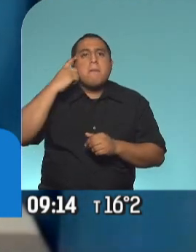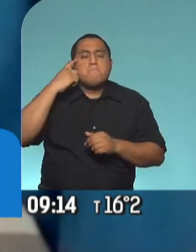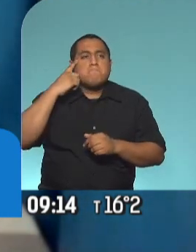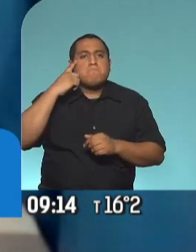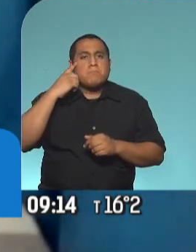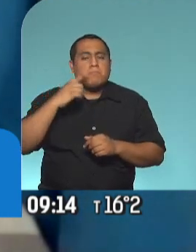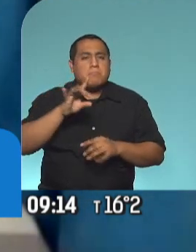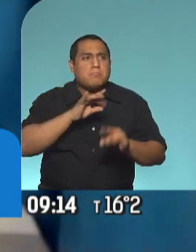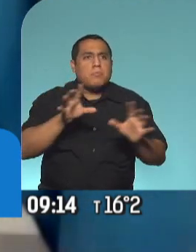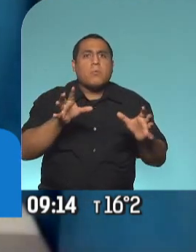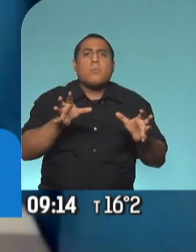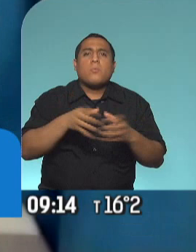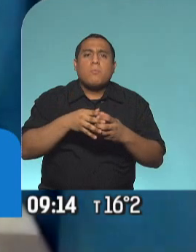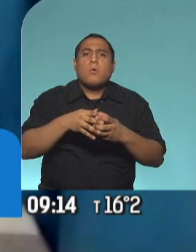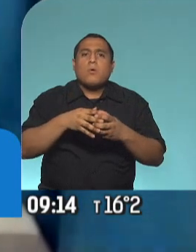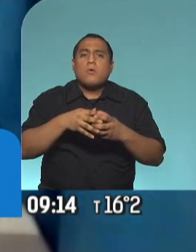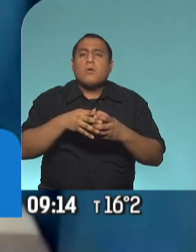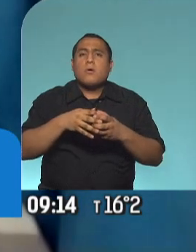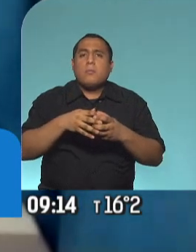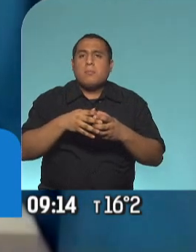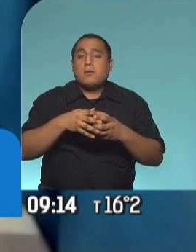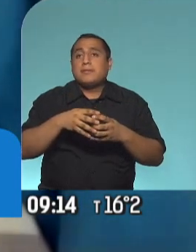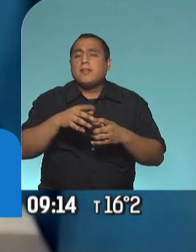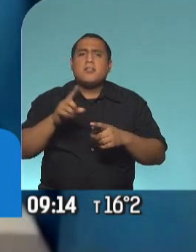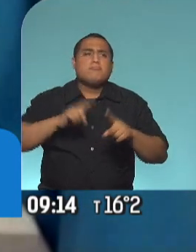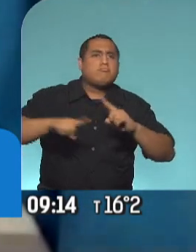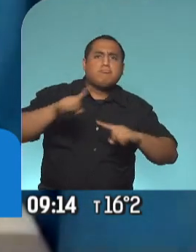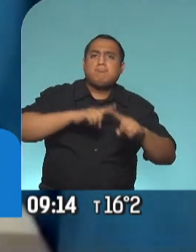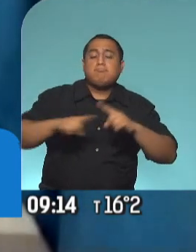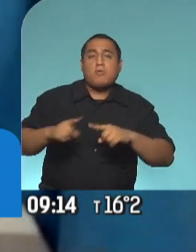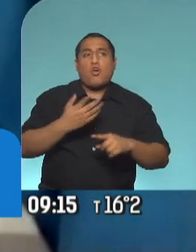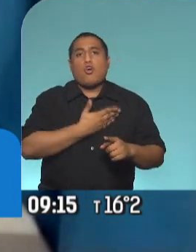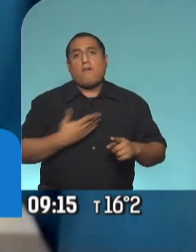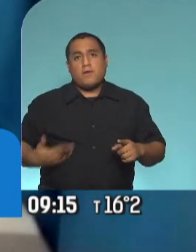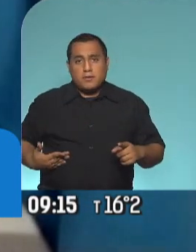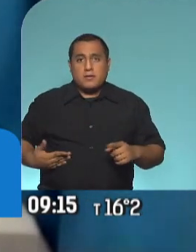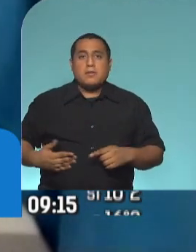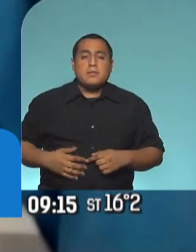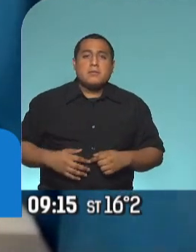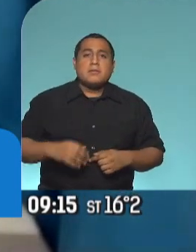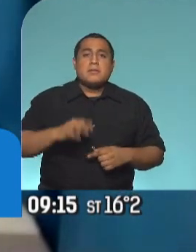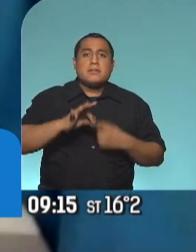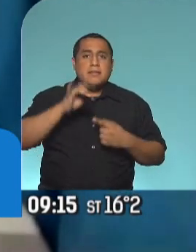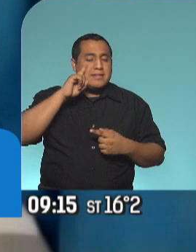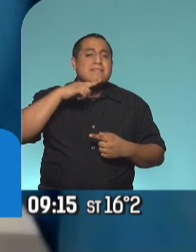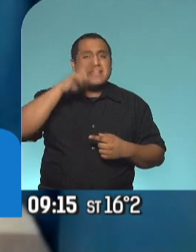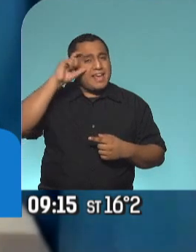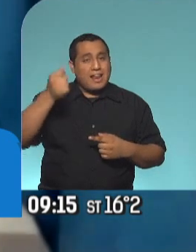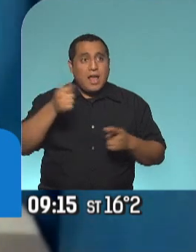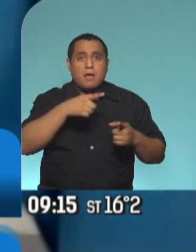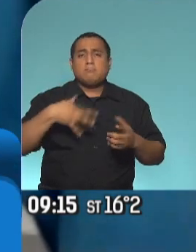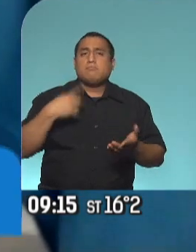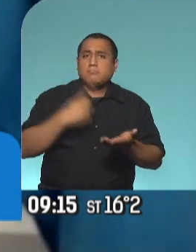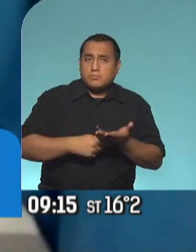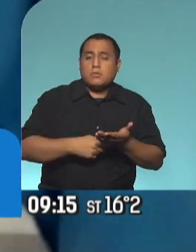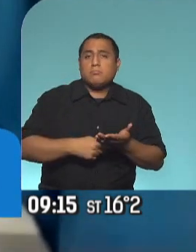COE provincial, dirigido, por supuesto, por nuestro gobernador Ricardo Quintela, del cual fue la decisión, en donde participa